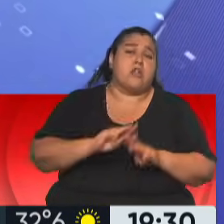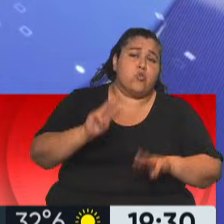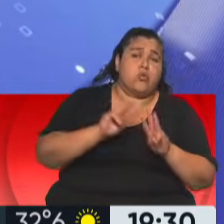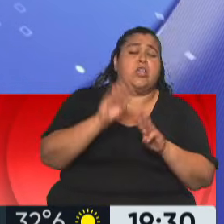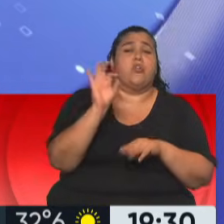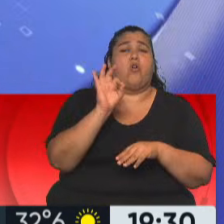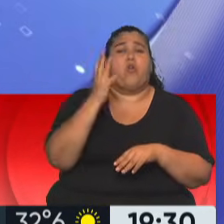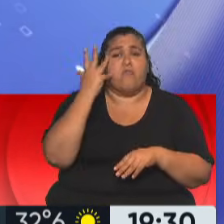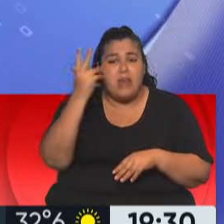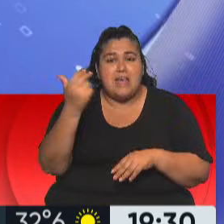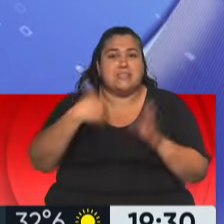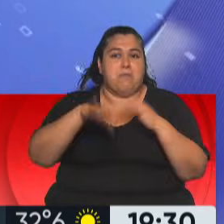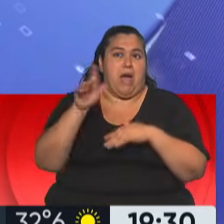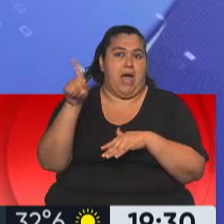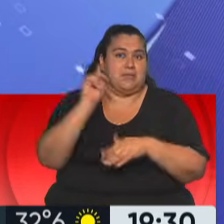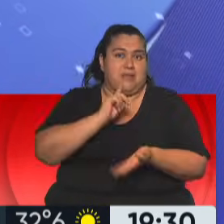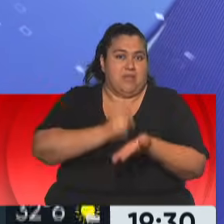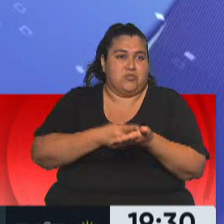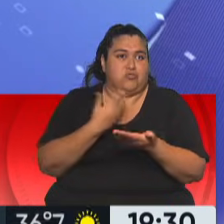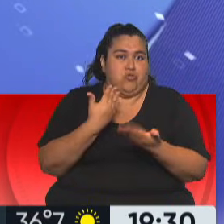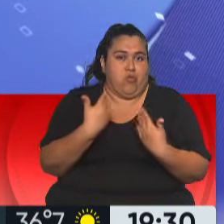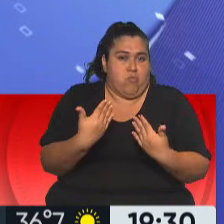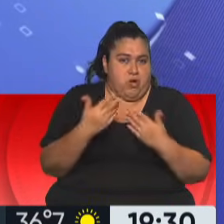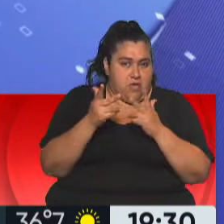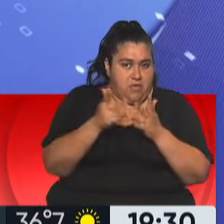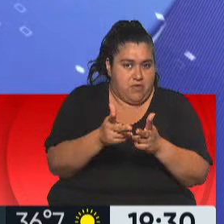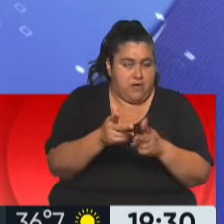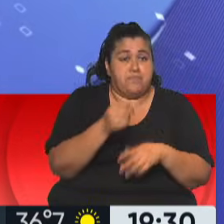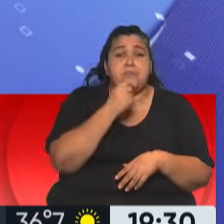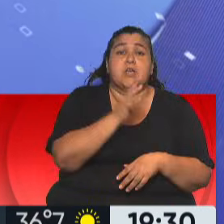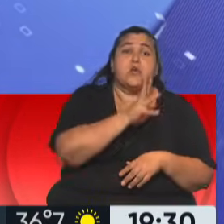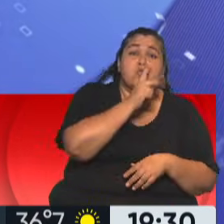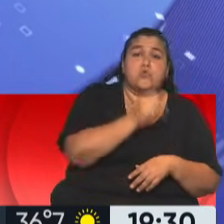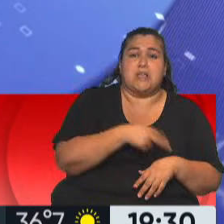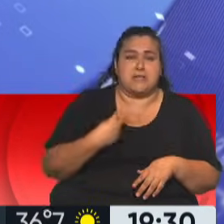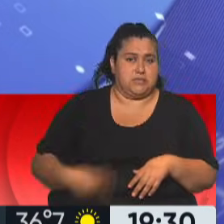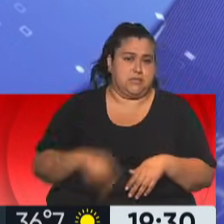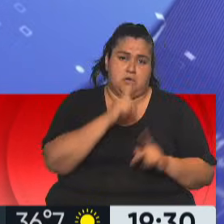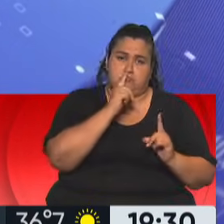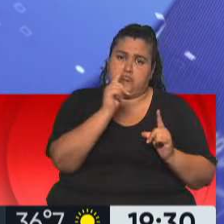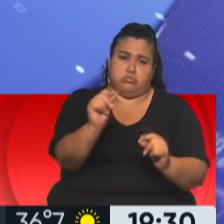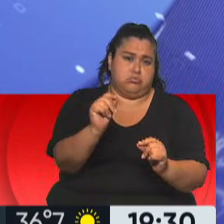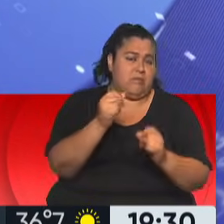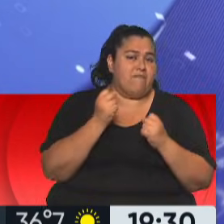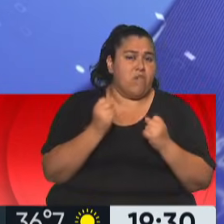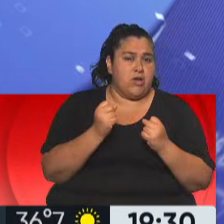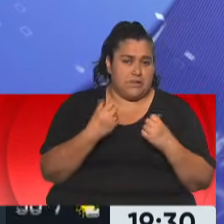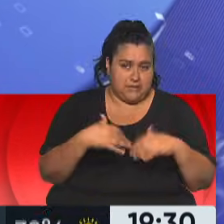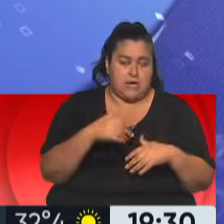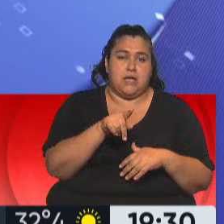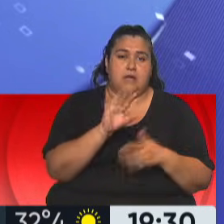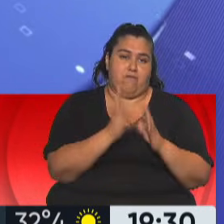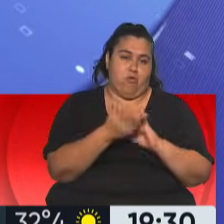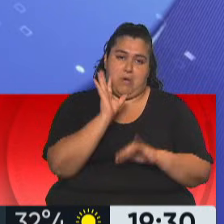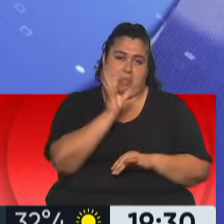Francia, que son los países que tienen la capacidad de veto, y en el caso, por ejemplo, de Rusia y de China, que han salido a cuestionar fuertemente, ¿no? A considerar que fue una